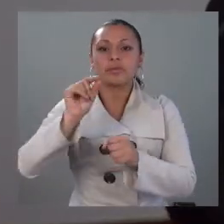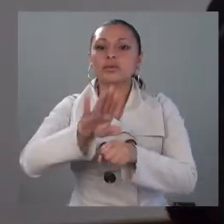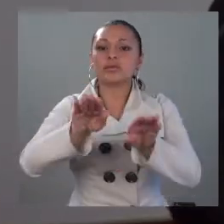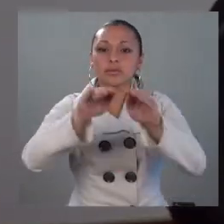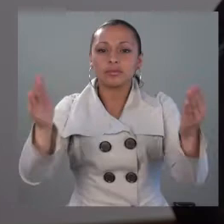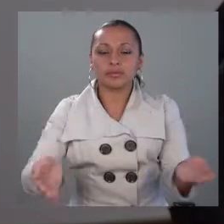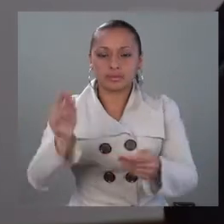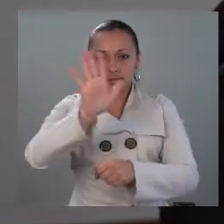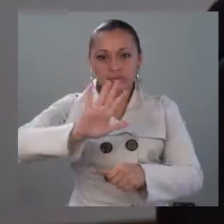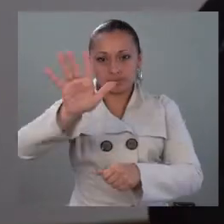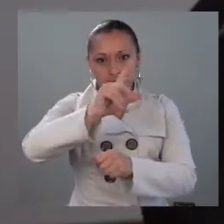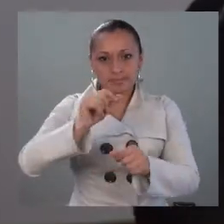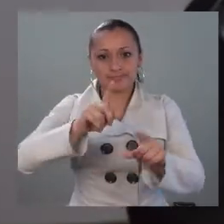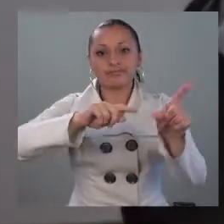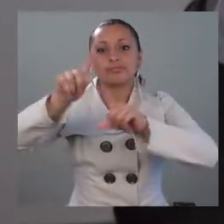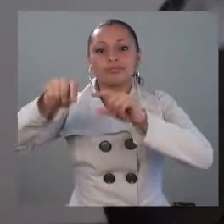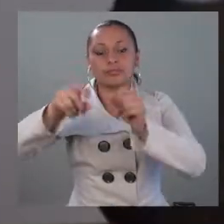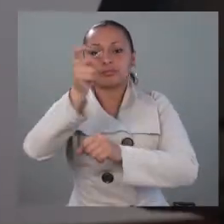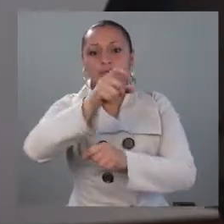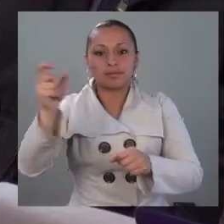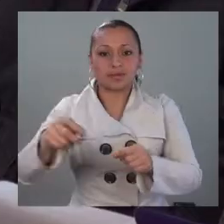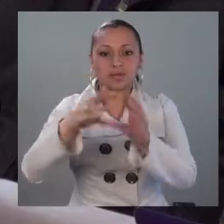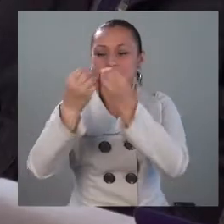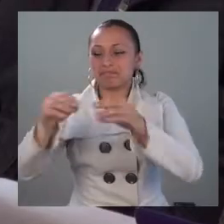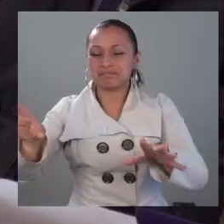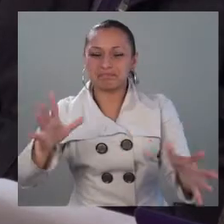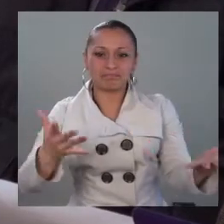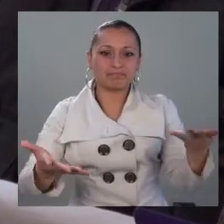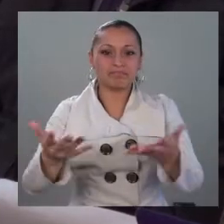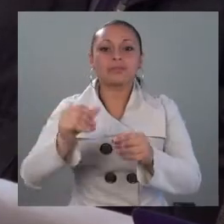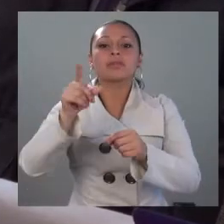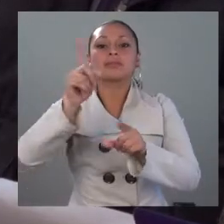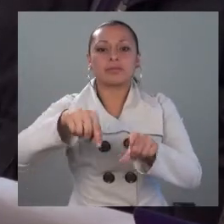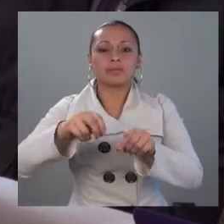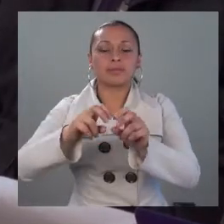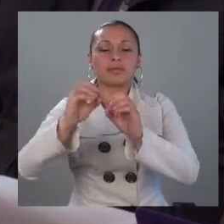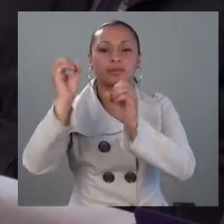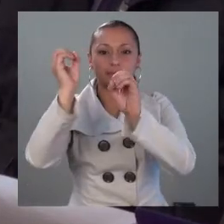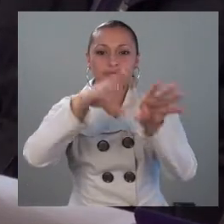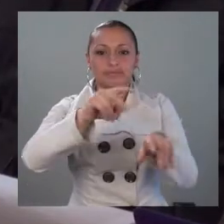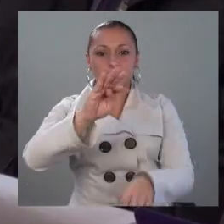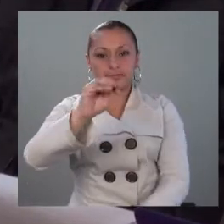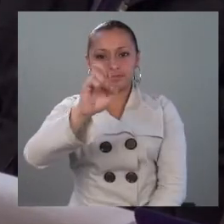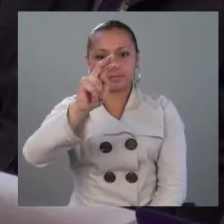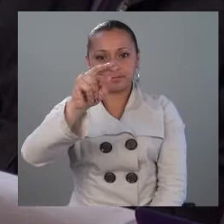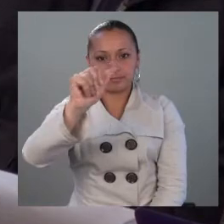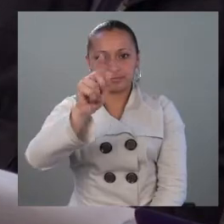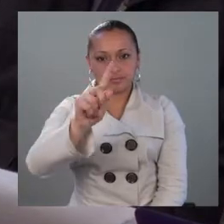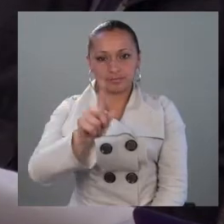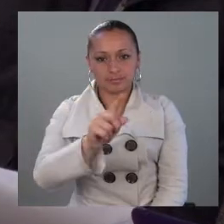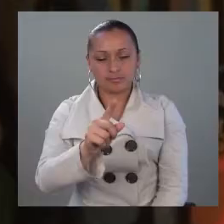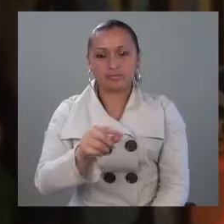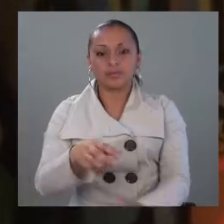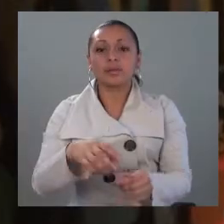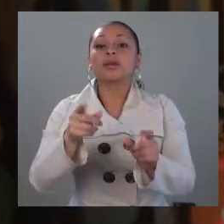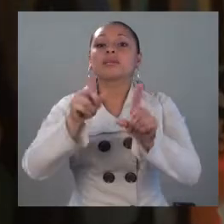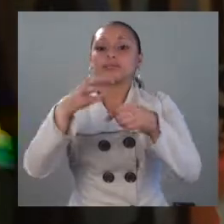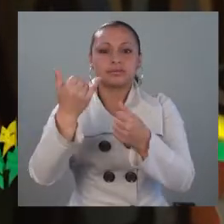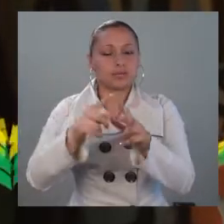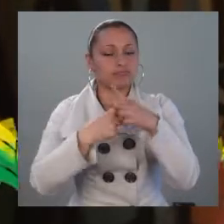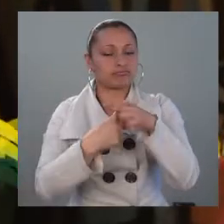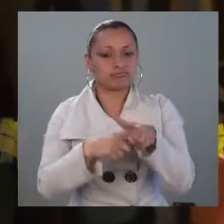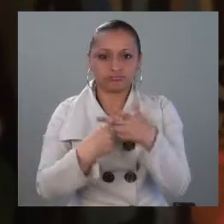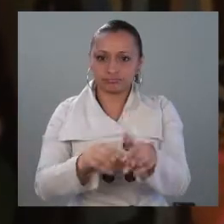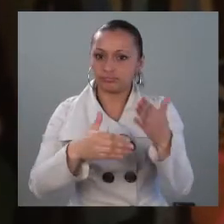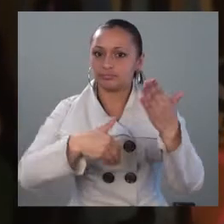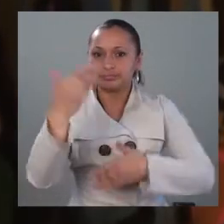Mesa Departamental de Desaparición de Personas y el Comité de Minas Antipersonal. Bueno, este es uno de los primeros talleres con los que comenzamos